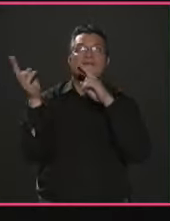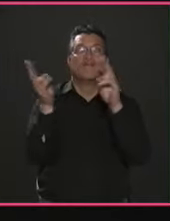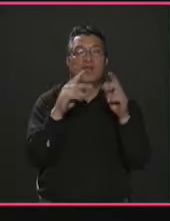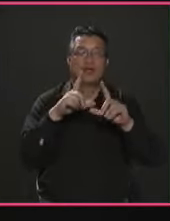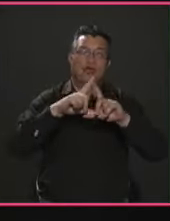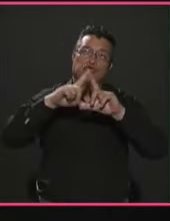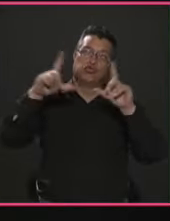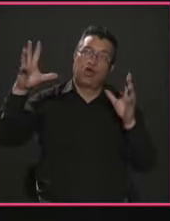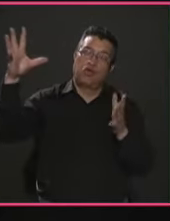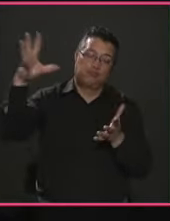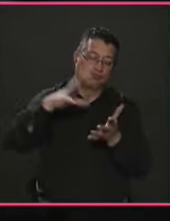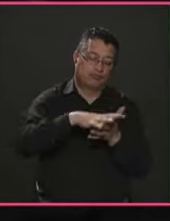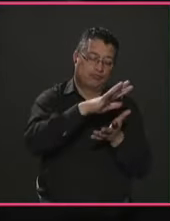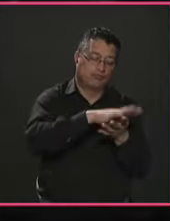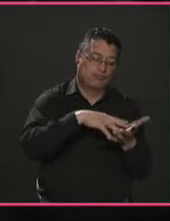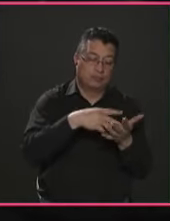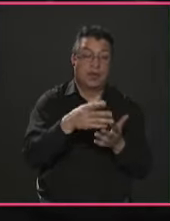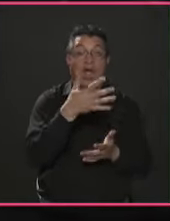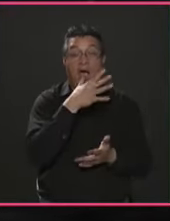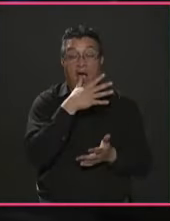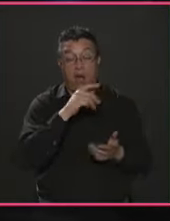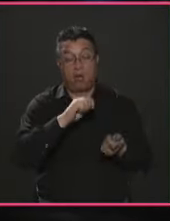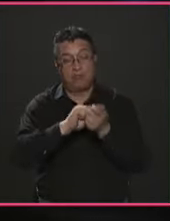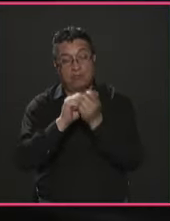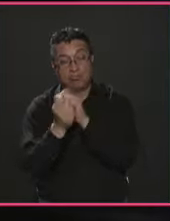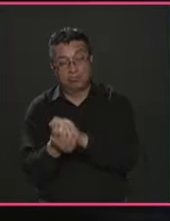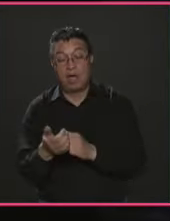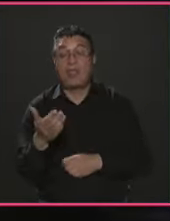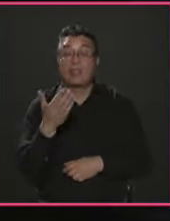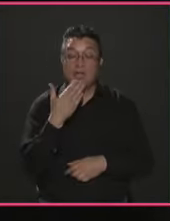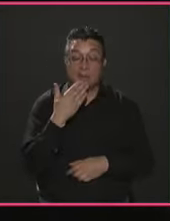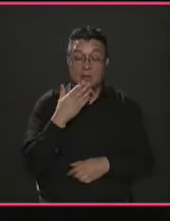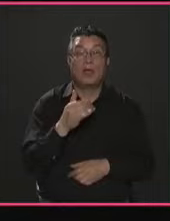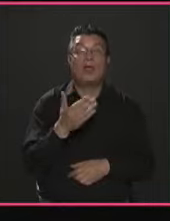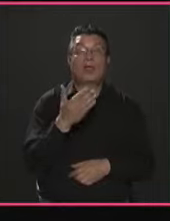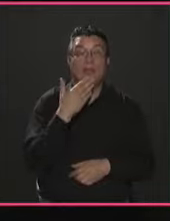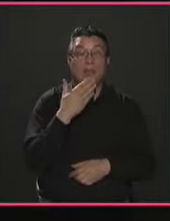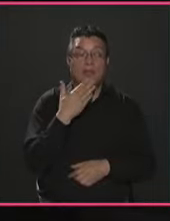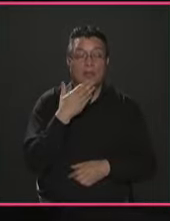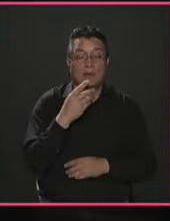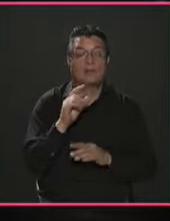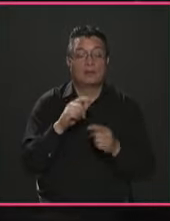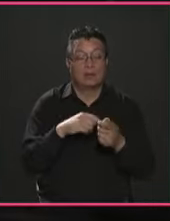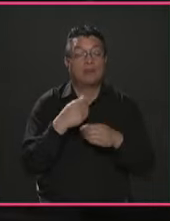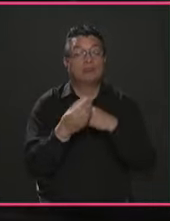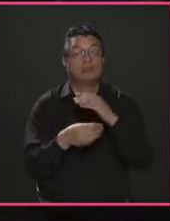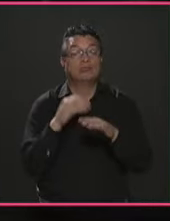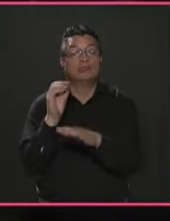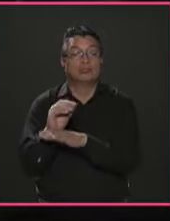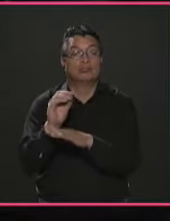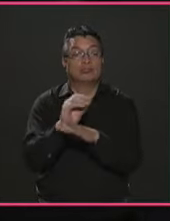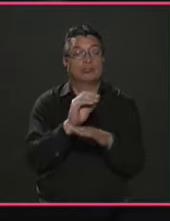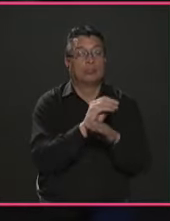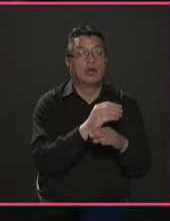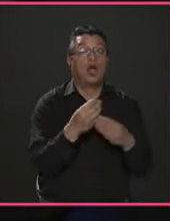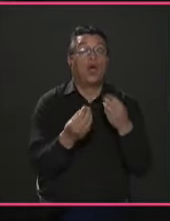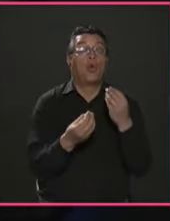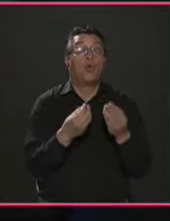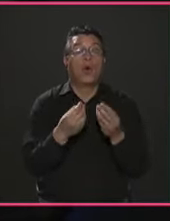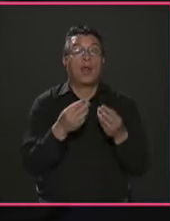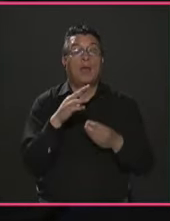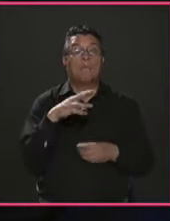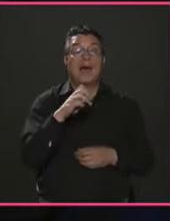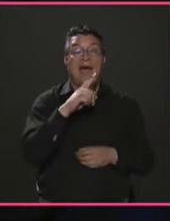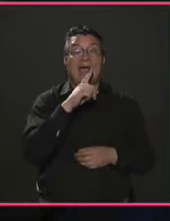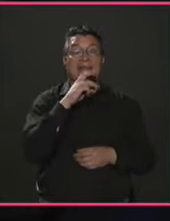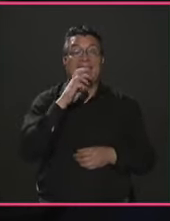Sol y del agua pero también está el tema de la cadena de suministro que producen Cuáles son las materias